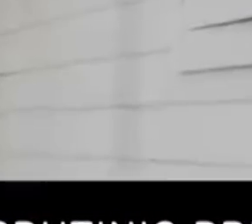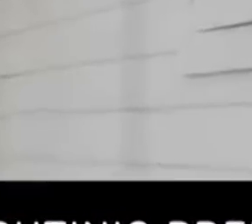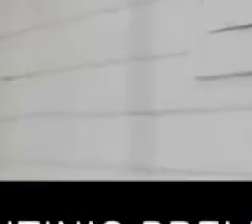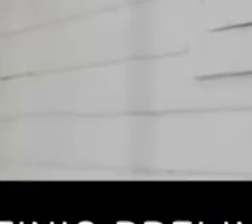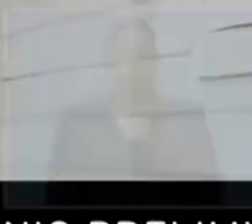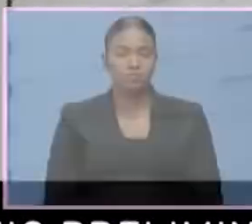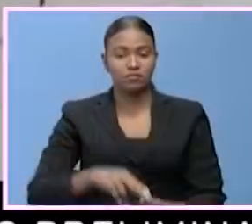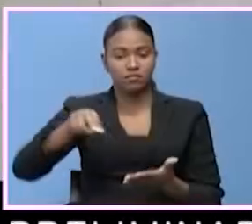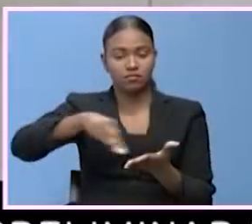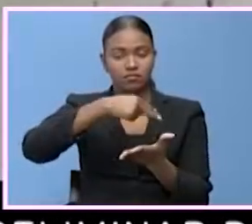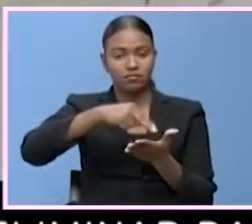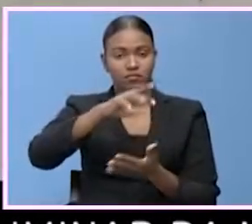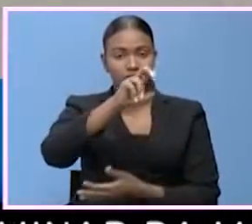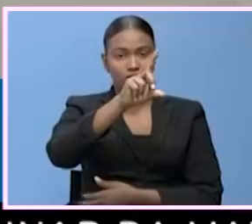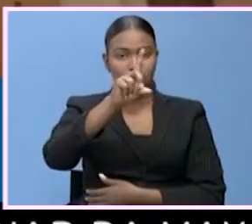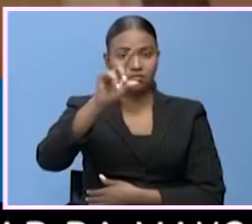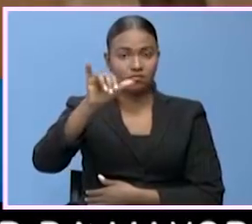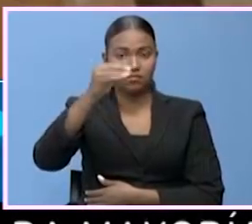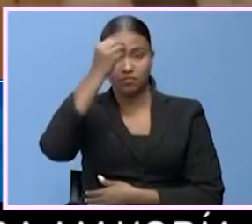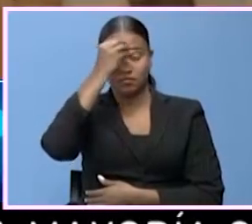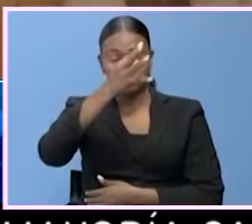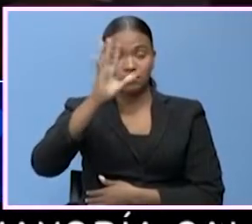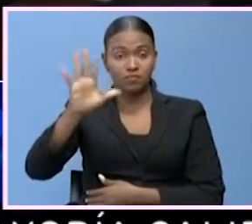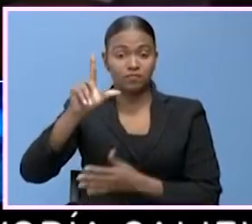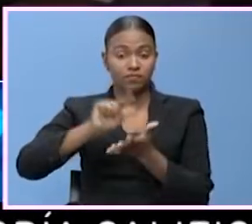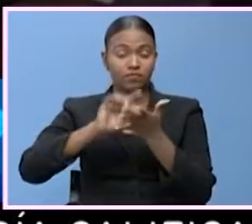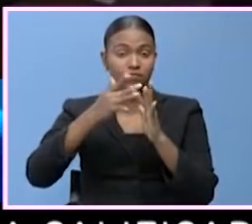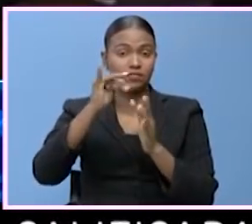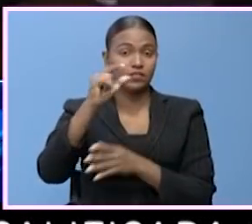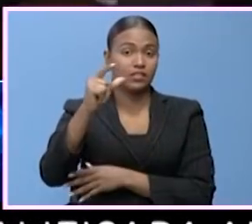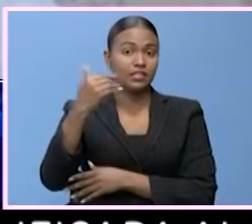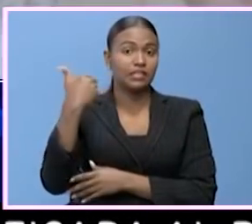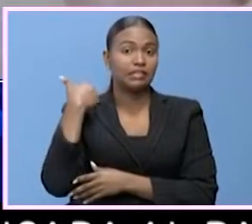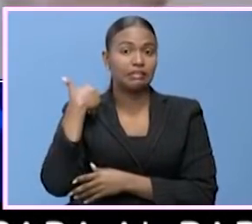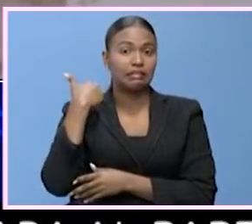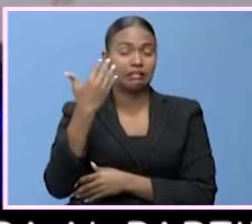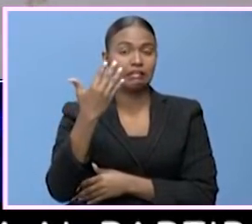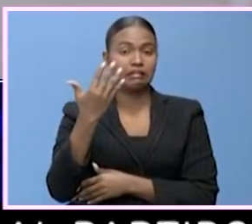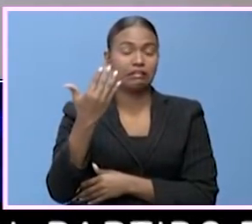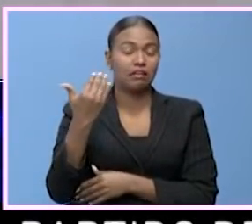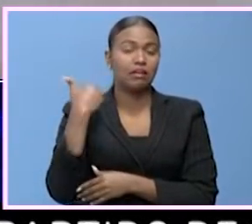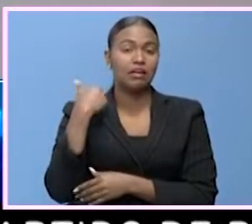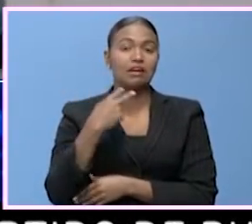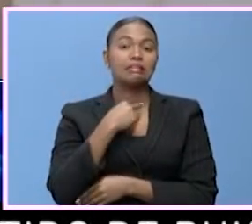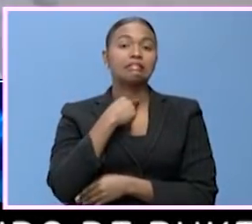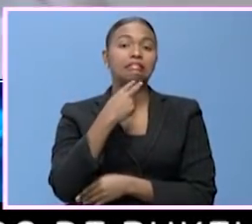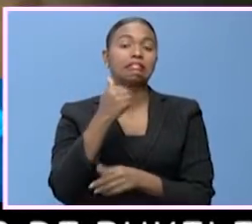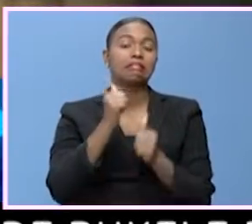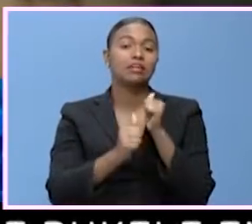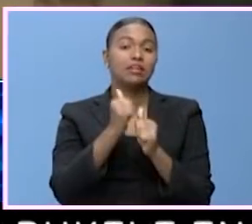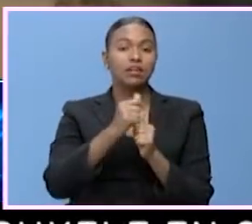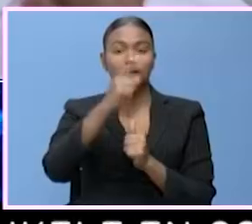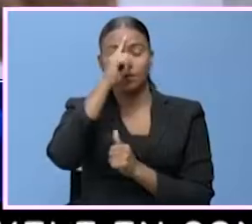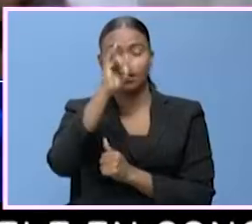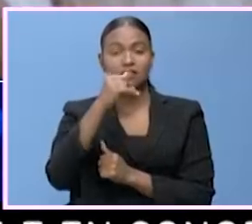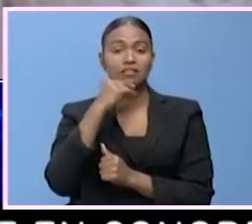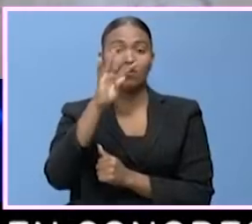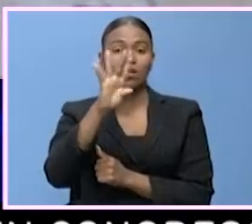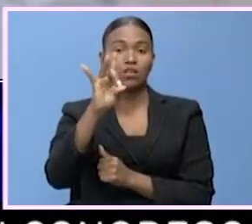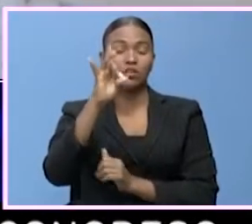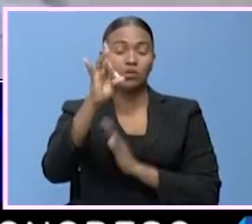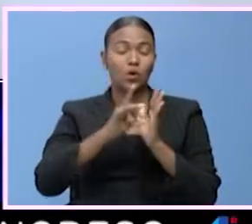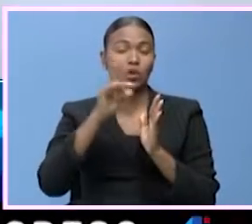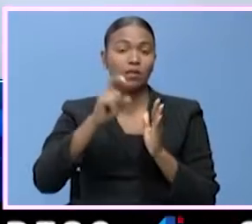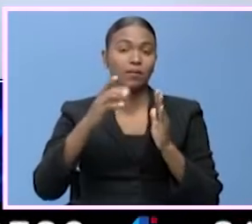El merenguero Eddie Herrera anunció a través de Instagram que se encuentra afectado de la voz y el que le ordenaron reposo por 48 horas.